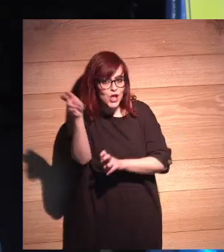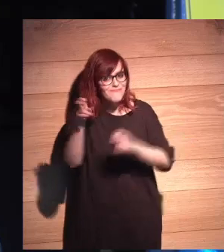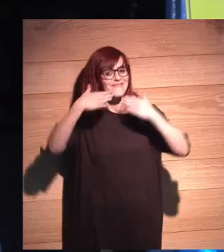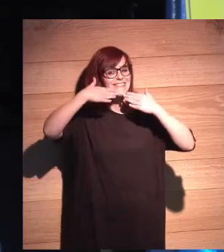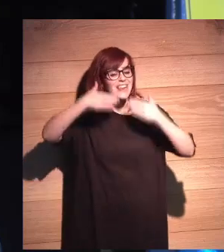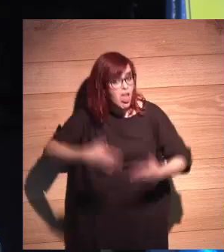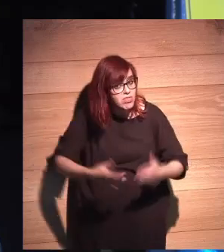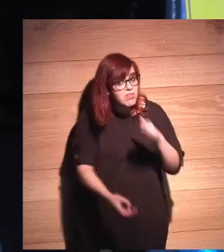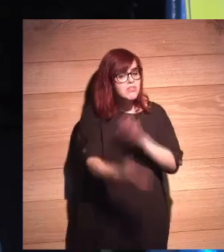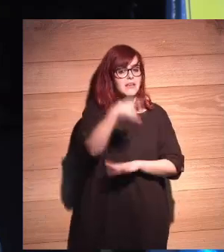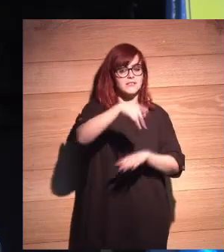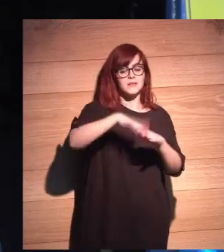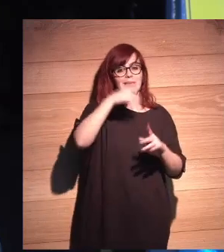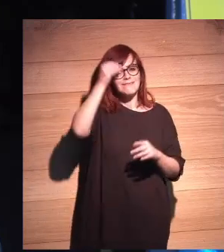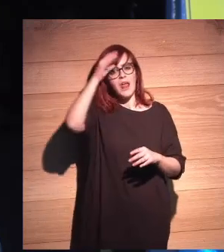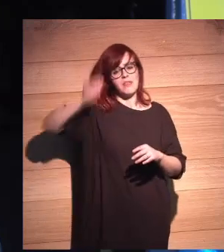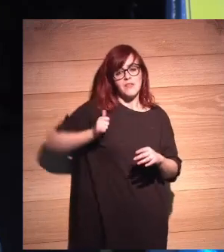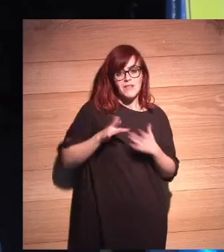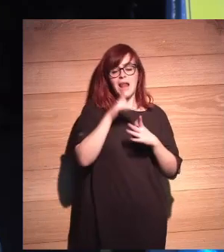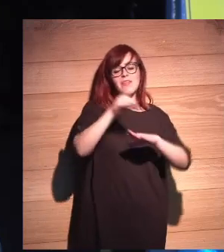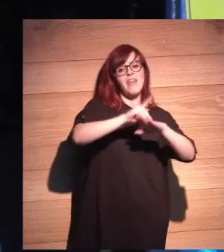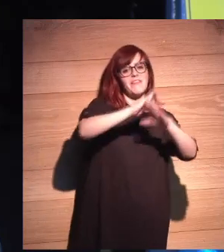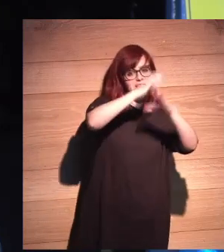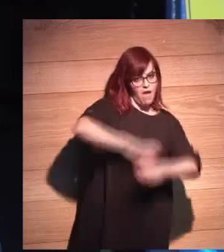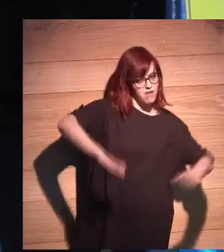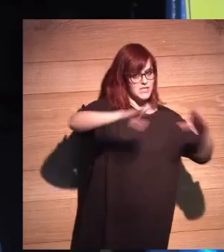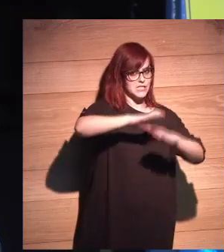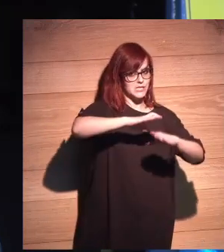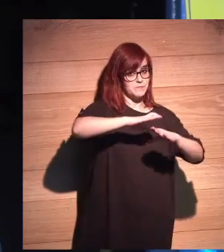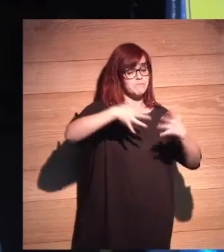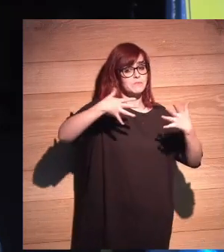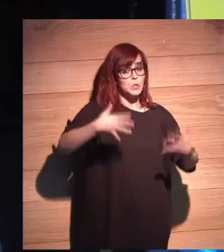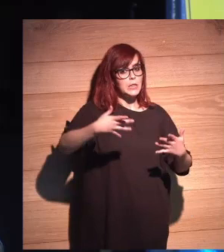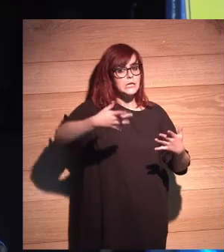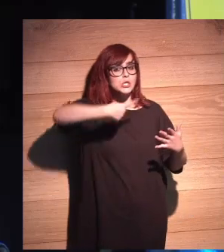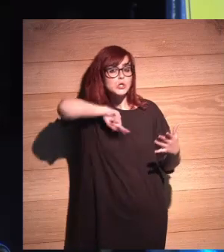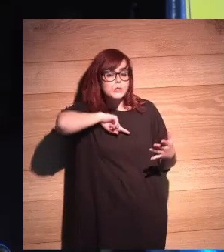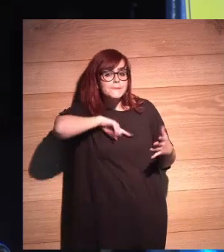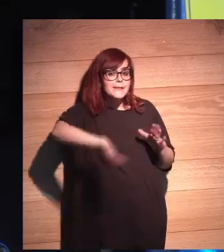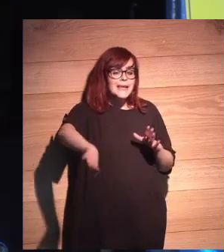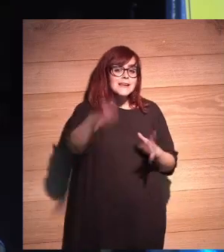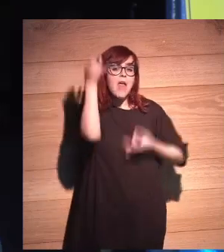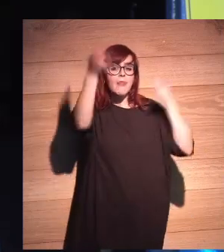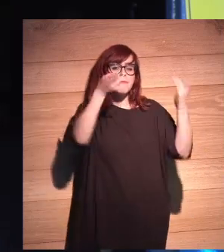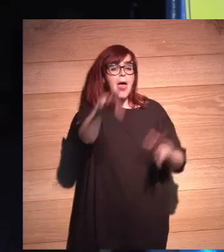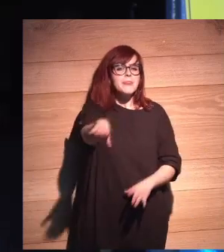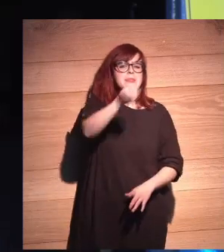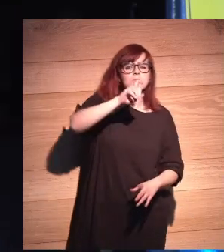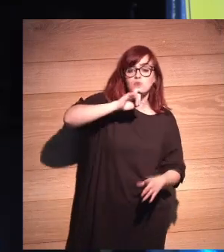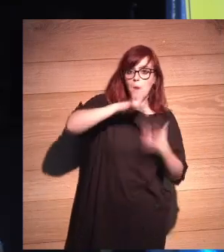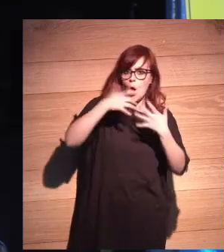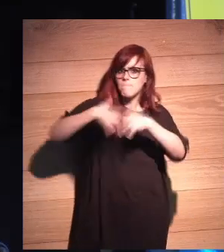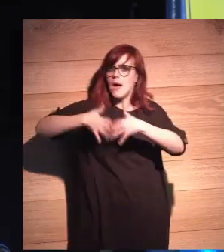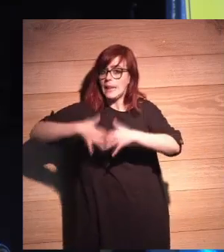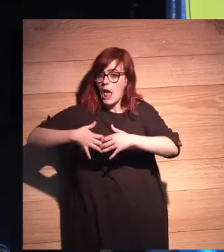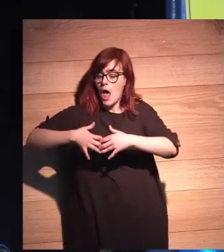gracias al mundo de la inteligencia artificial y data science. ¿Cómo entendemos la creatividad cuando tratamos con